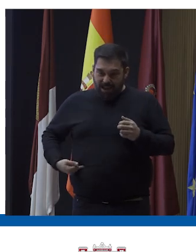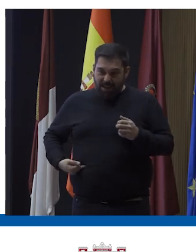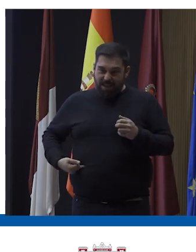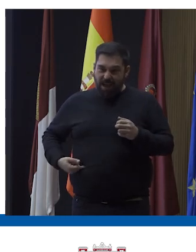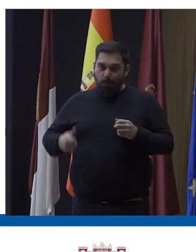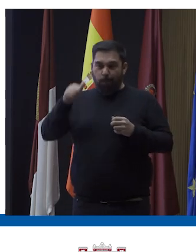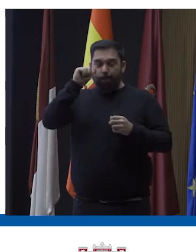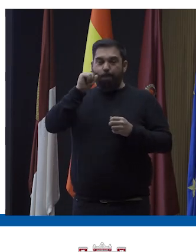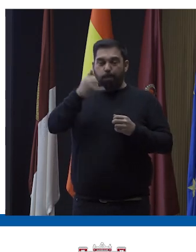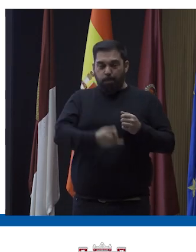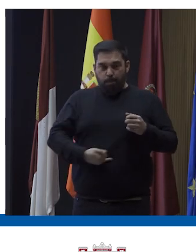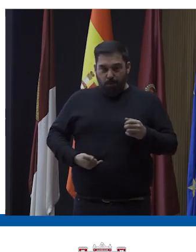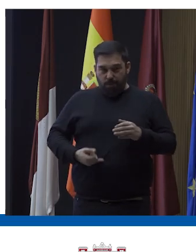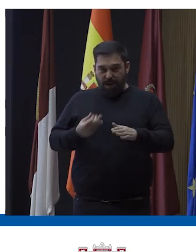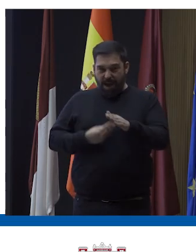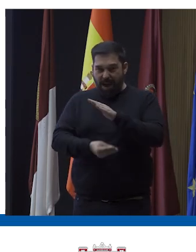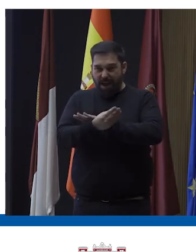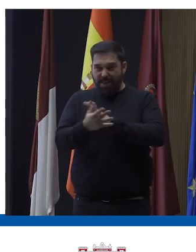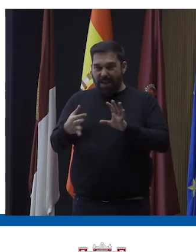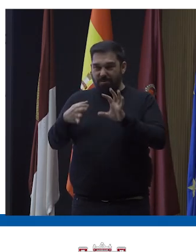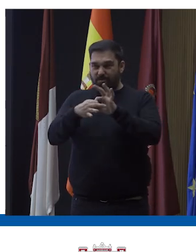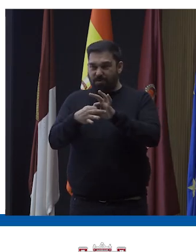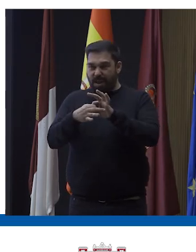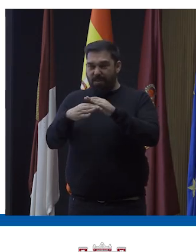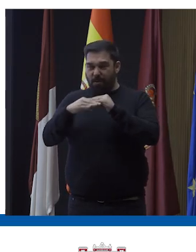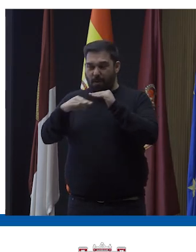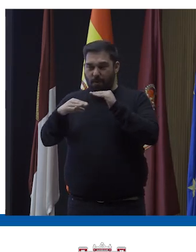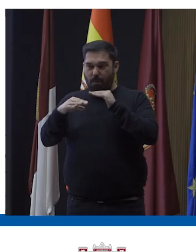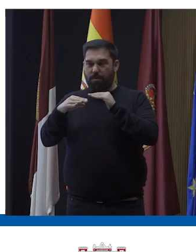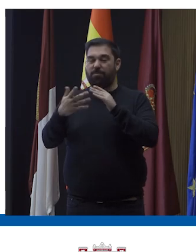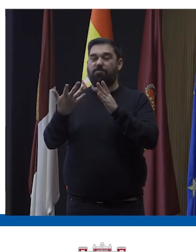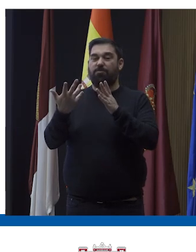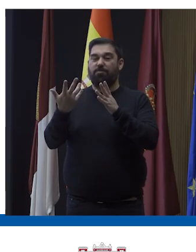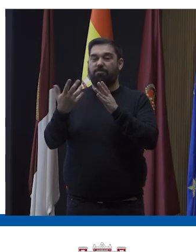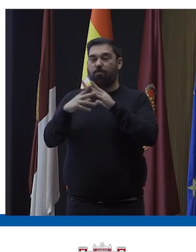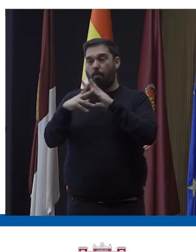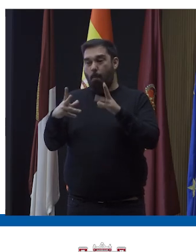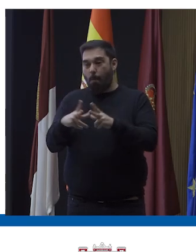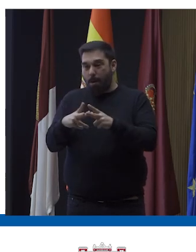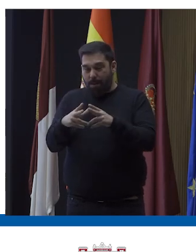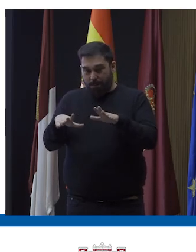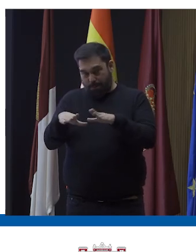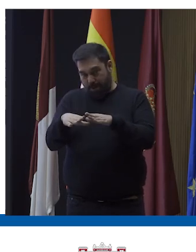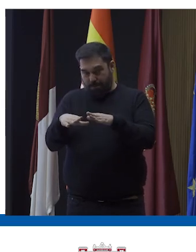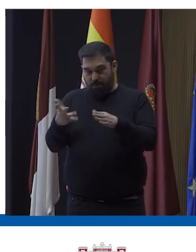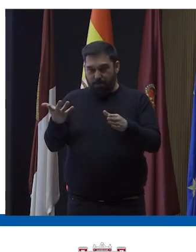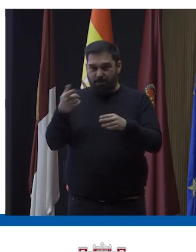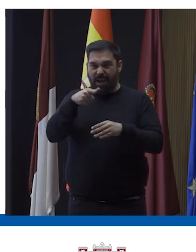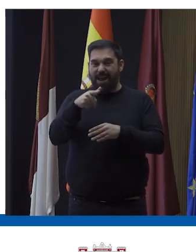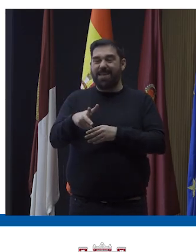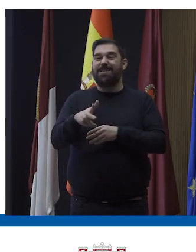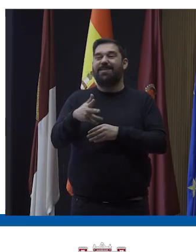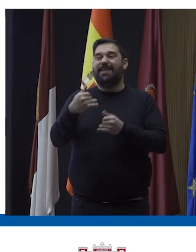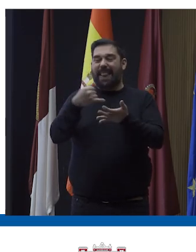esté asociado a disfunciones del suelo pélvico. La episiotomía es, uno de los principales factores